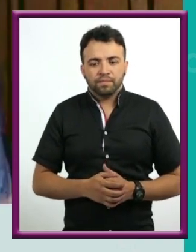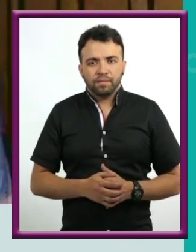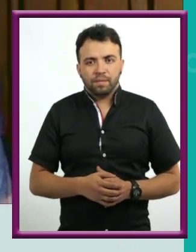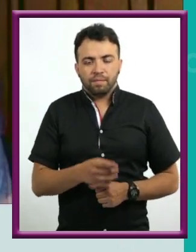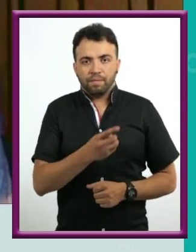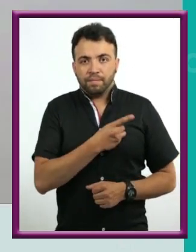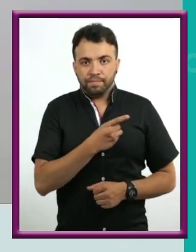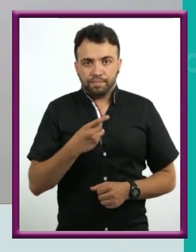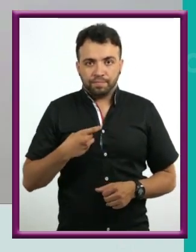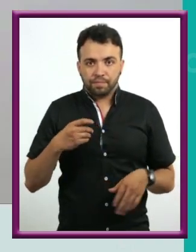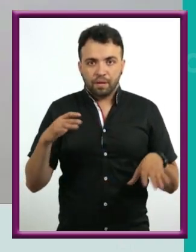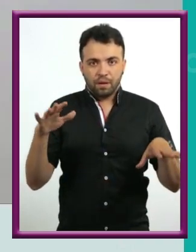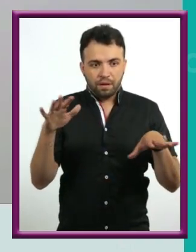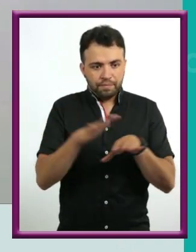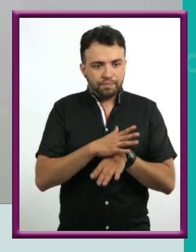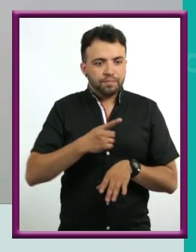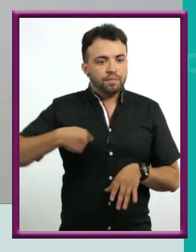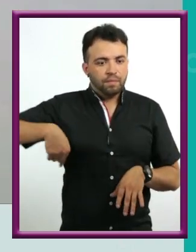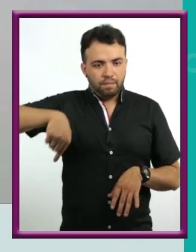hacer.